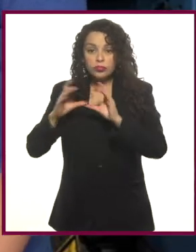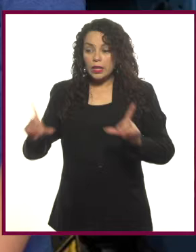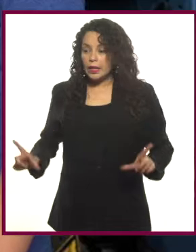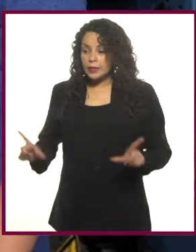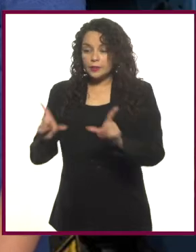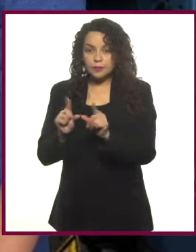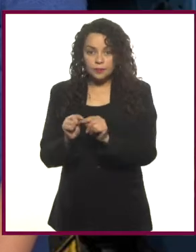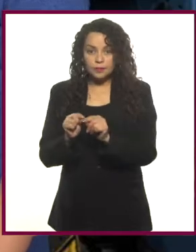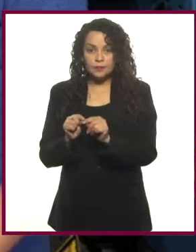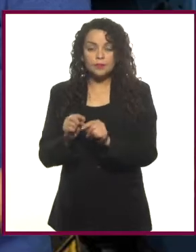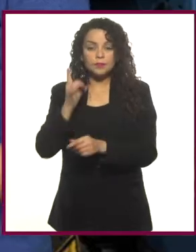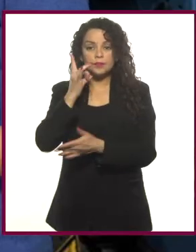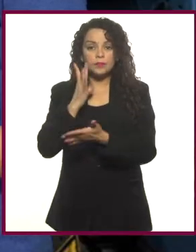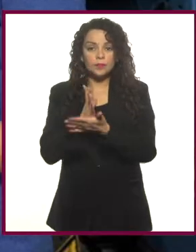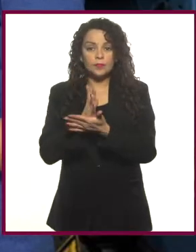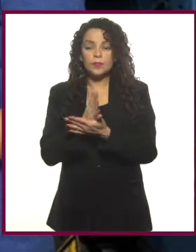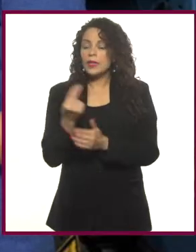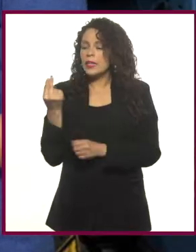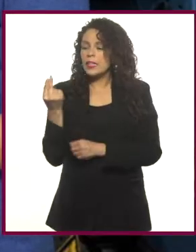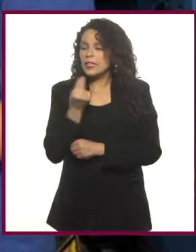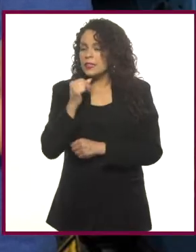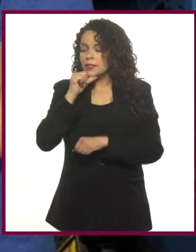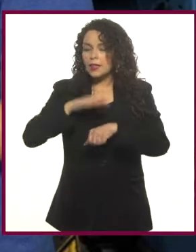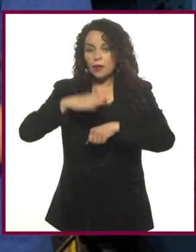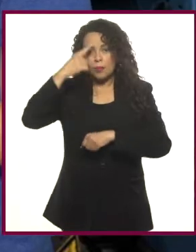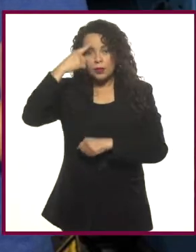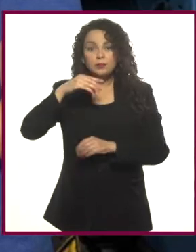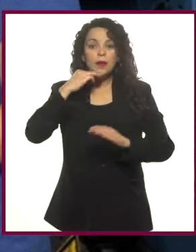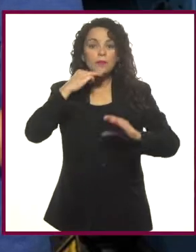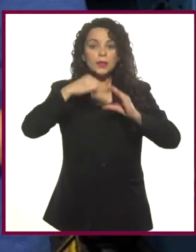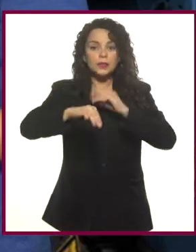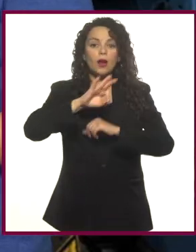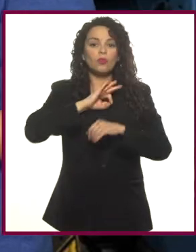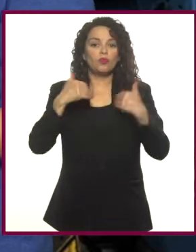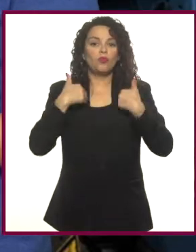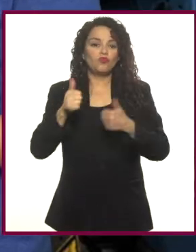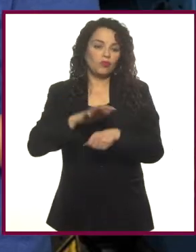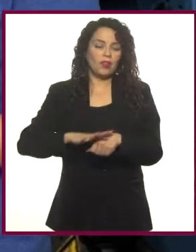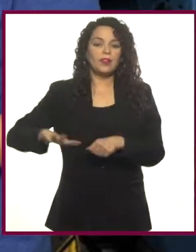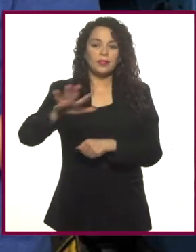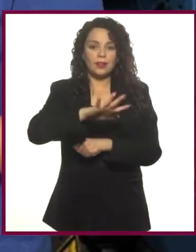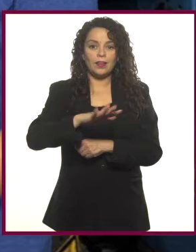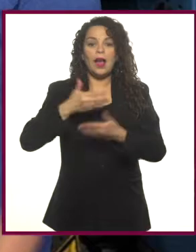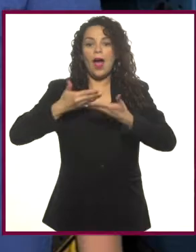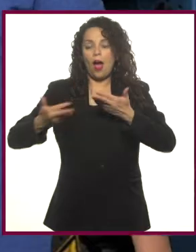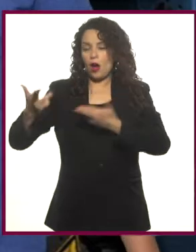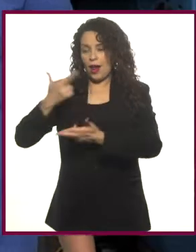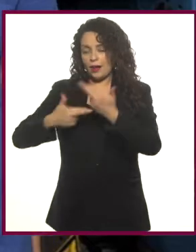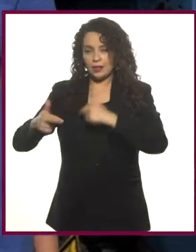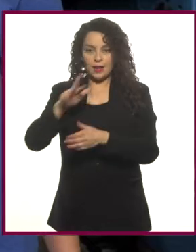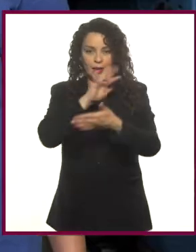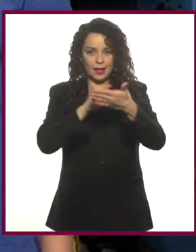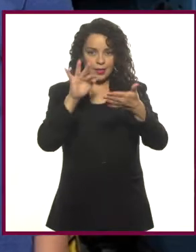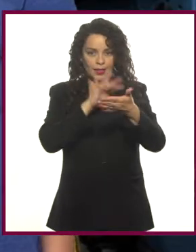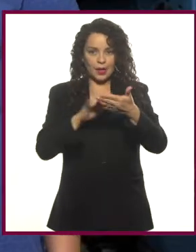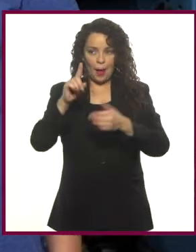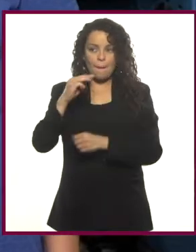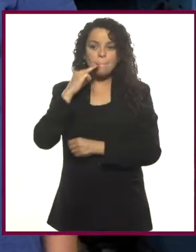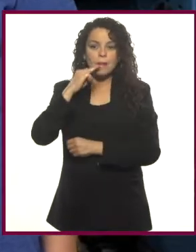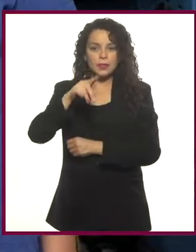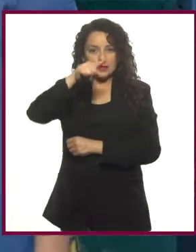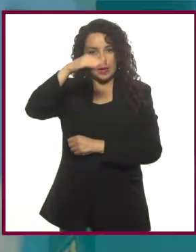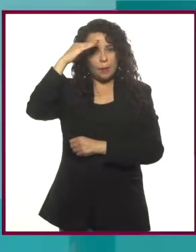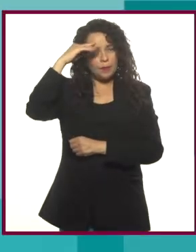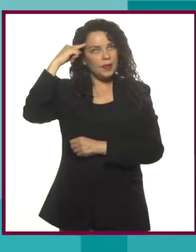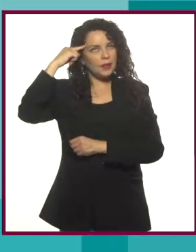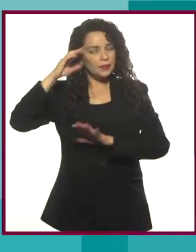efectividad en la comunicación nos pide que solo escribamos lo necesario para que el mensaje haga su trabajo. Volvamos a leer el mensaje y